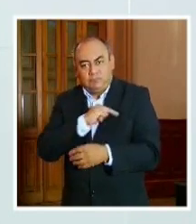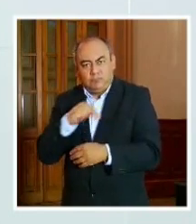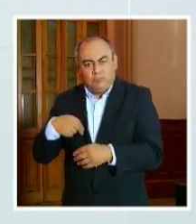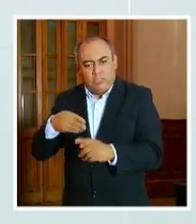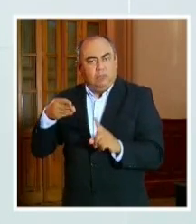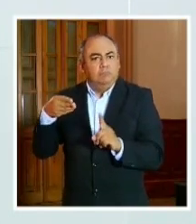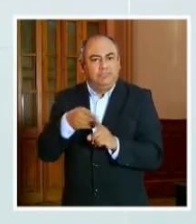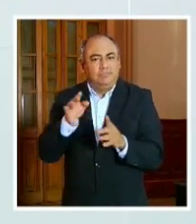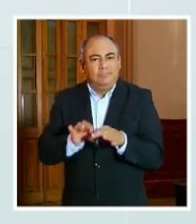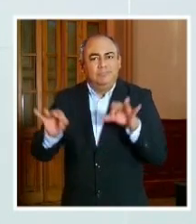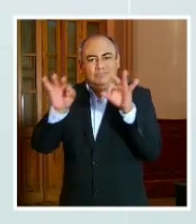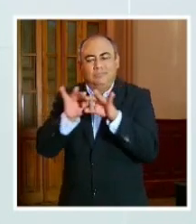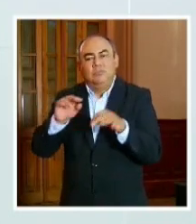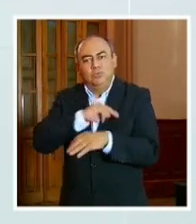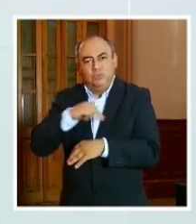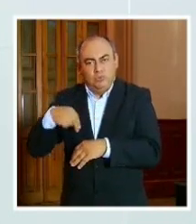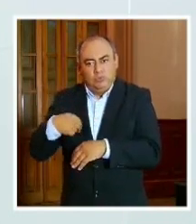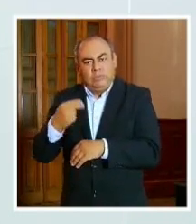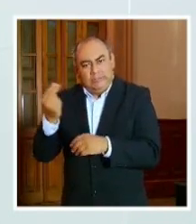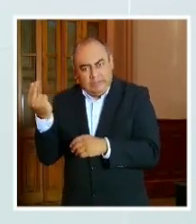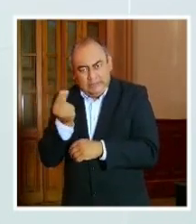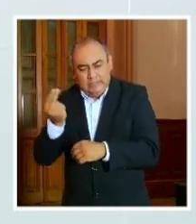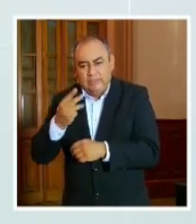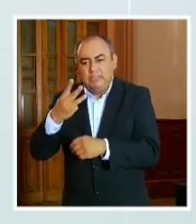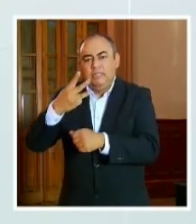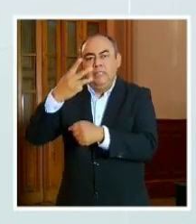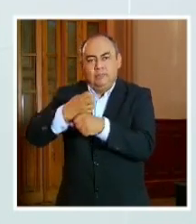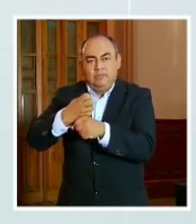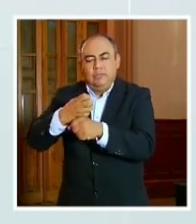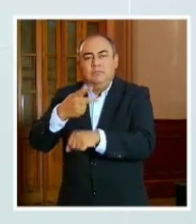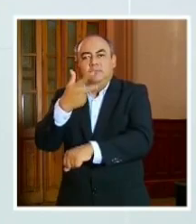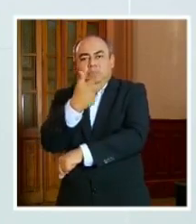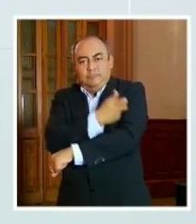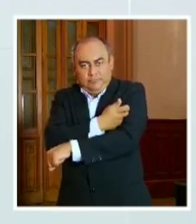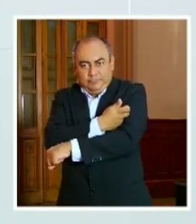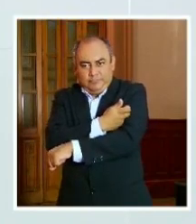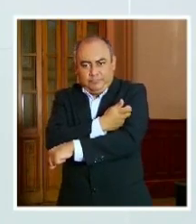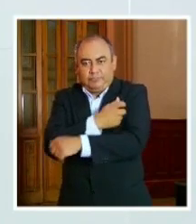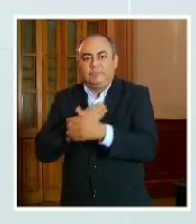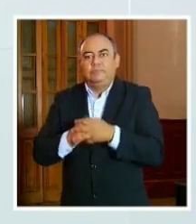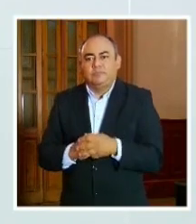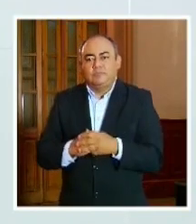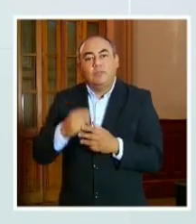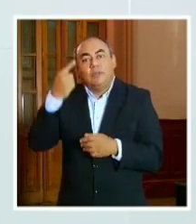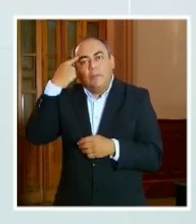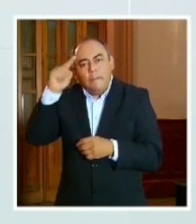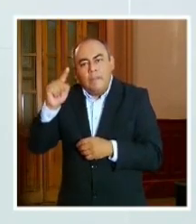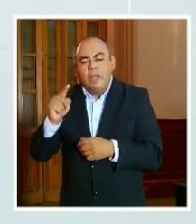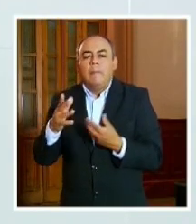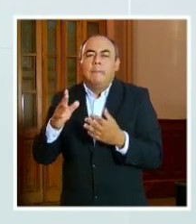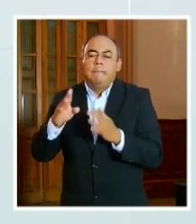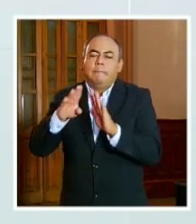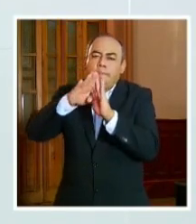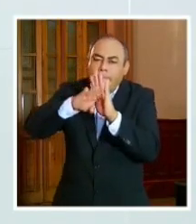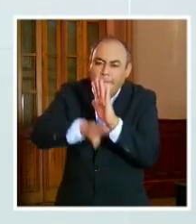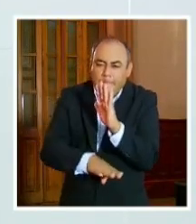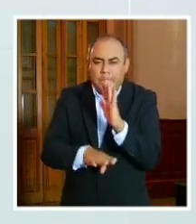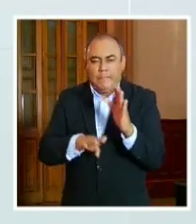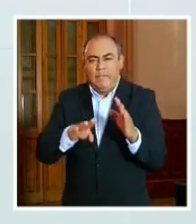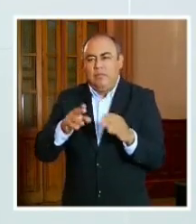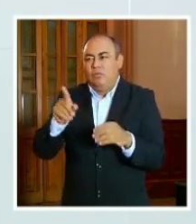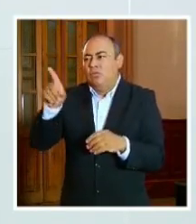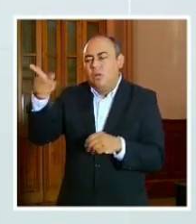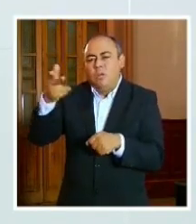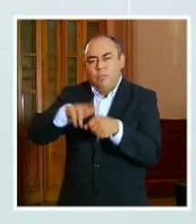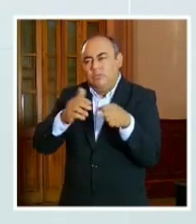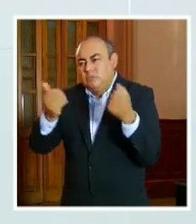importante, completar las terceras dosis de vacunación para evitar riesgos de hospitalización